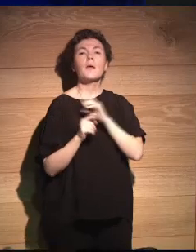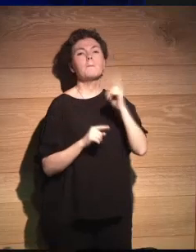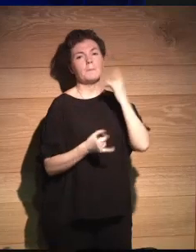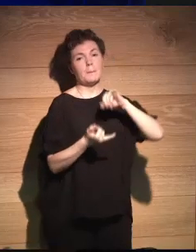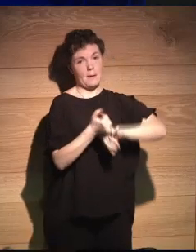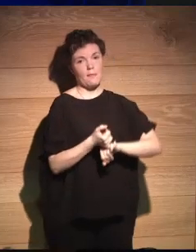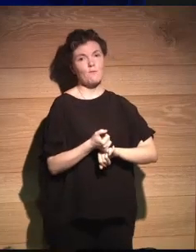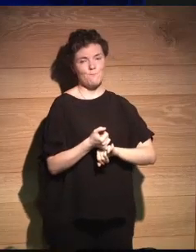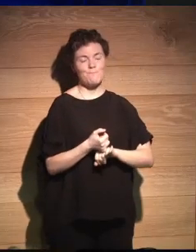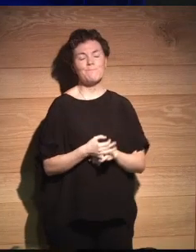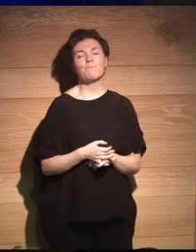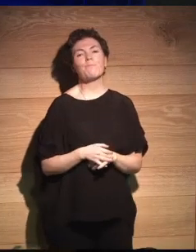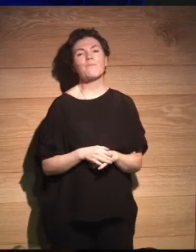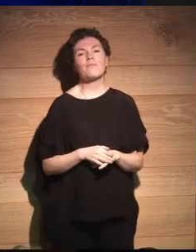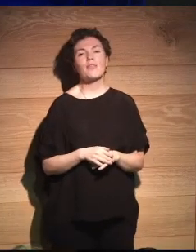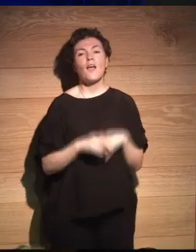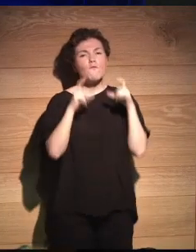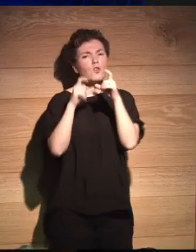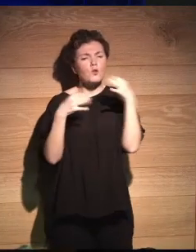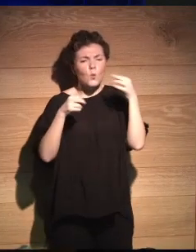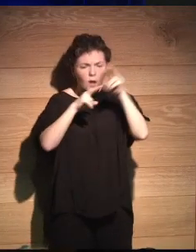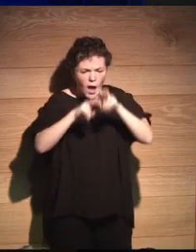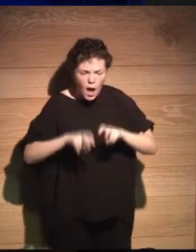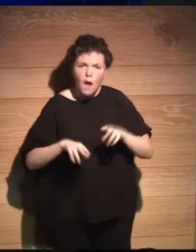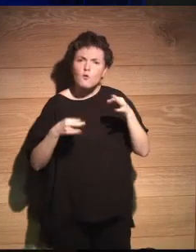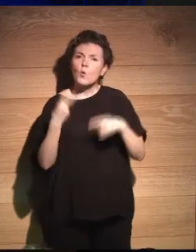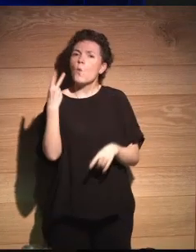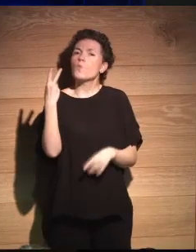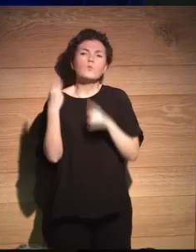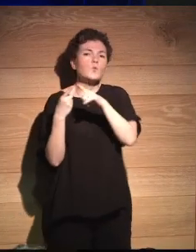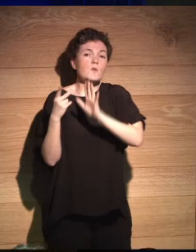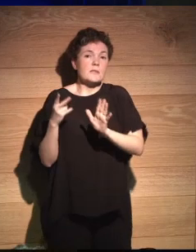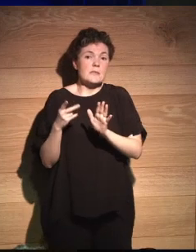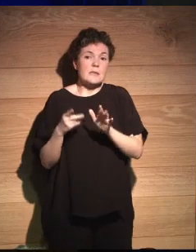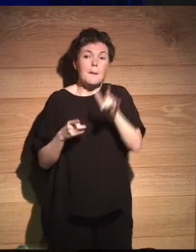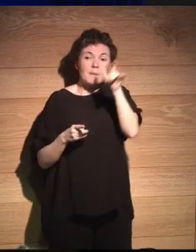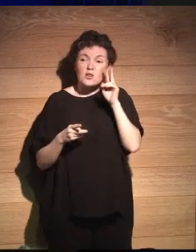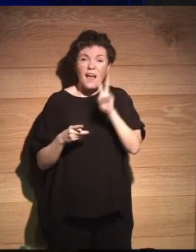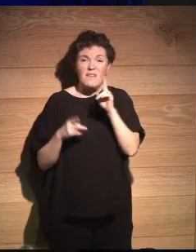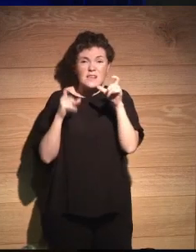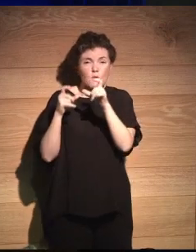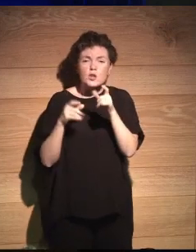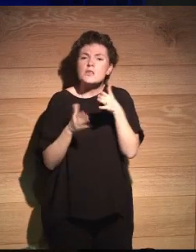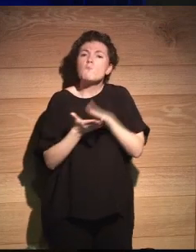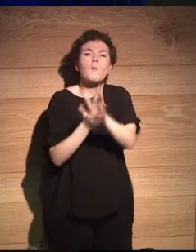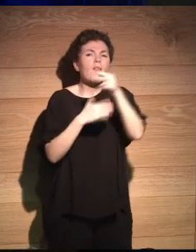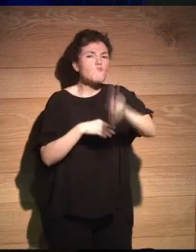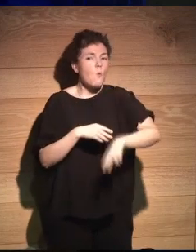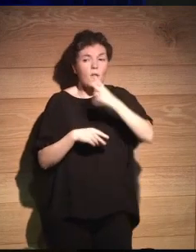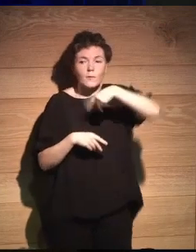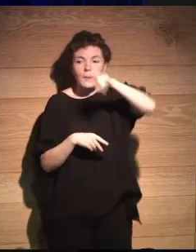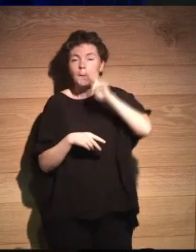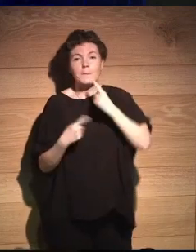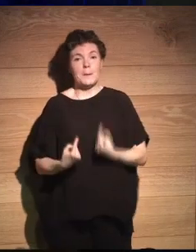primer marido. Son las únicas fotos que he encontrado hasta ahora, y creo que son de las pocas personas que ven estas fotos, porque no se han publicado nunca.